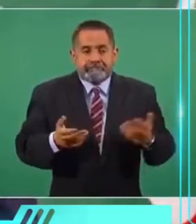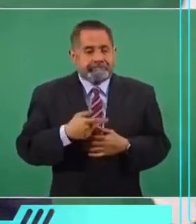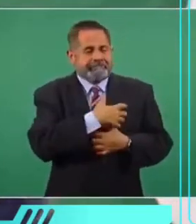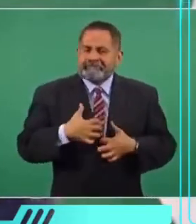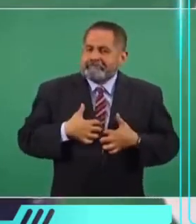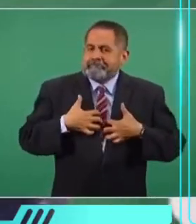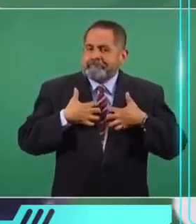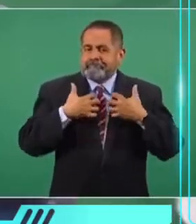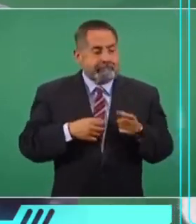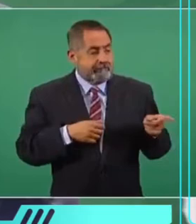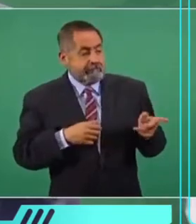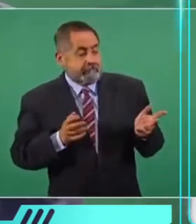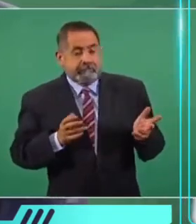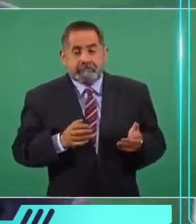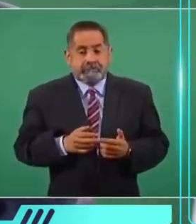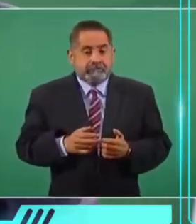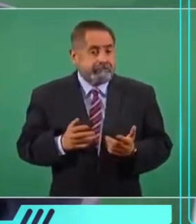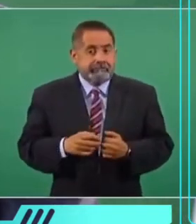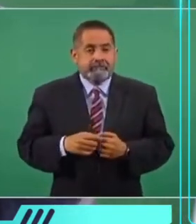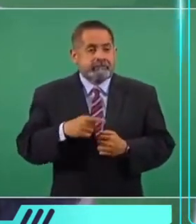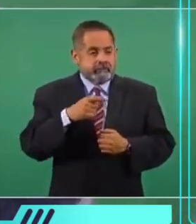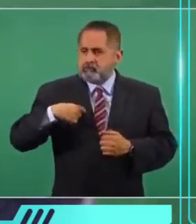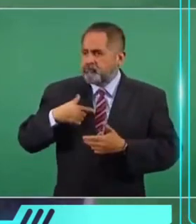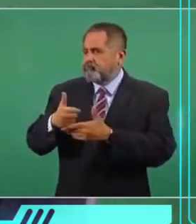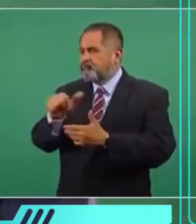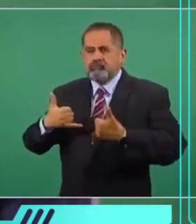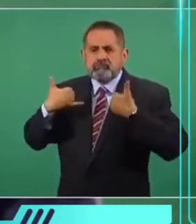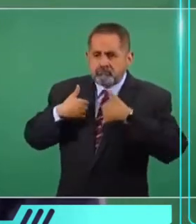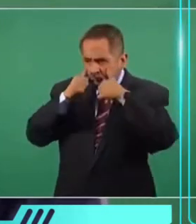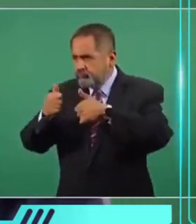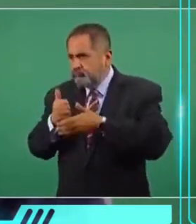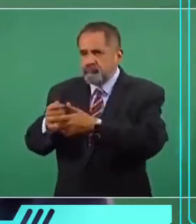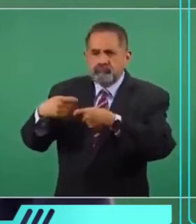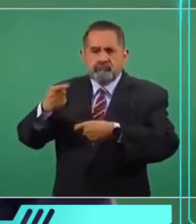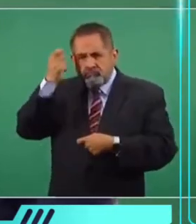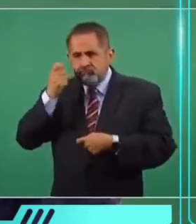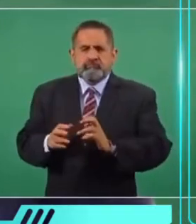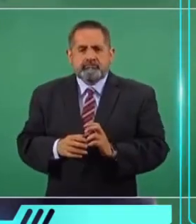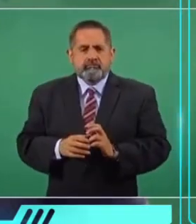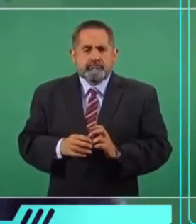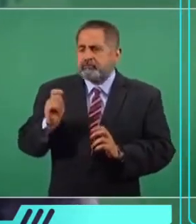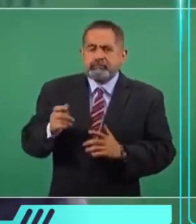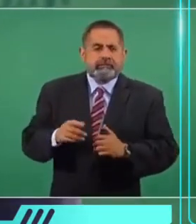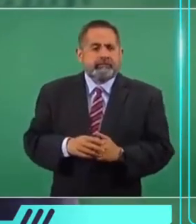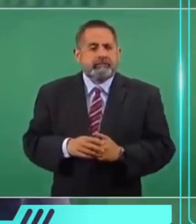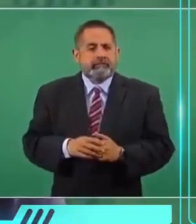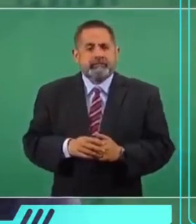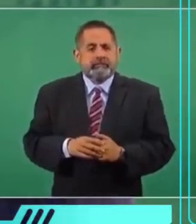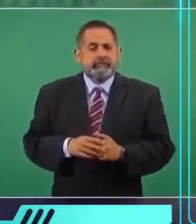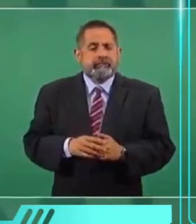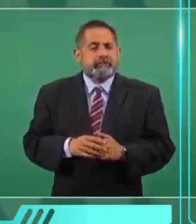mucho coraje el que se ayude a los jóvenes, el que se dé pensión a los adultos mayores, que